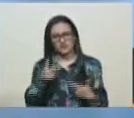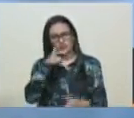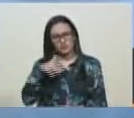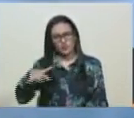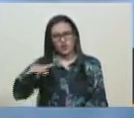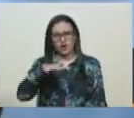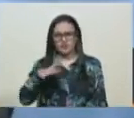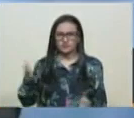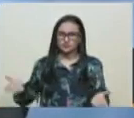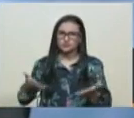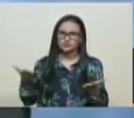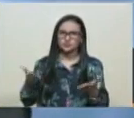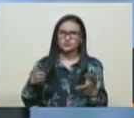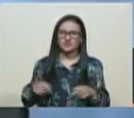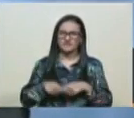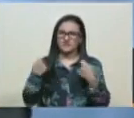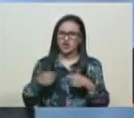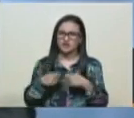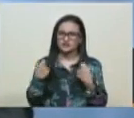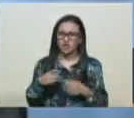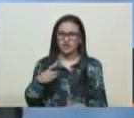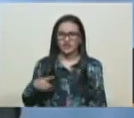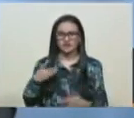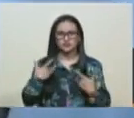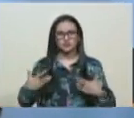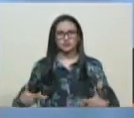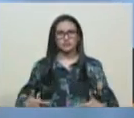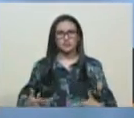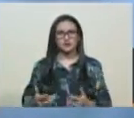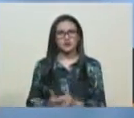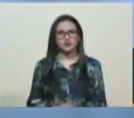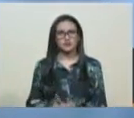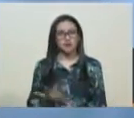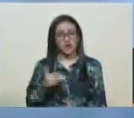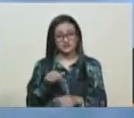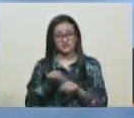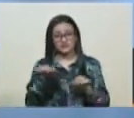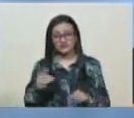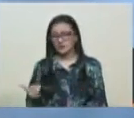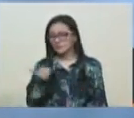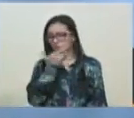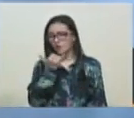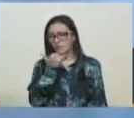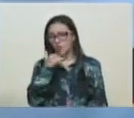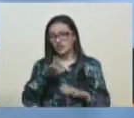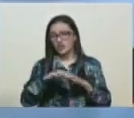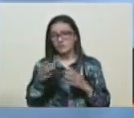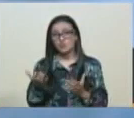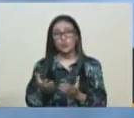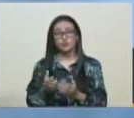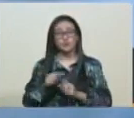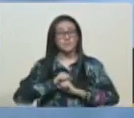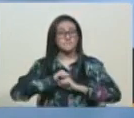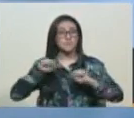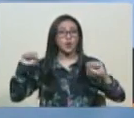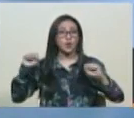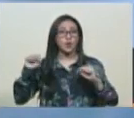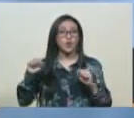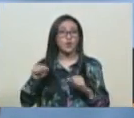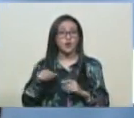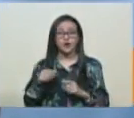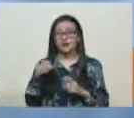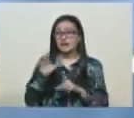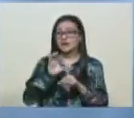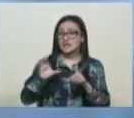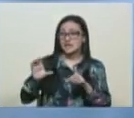pueblos, para promover la violación de los derechos humanos. Si hay un sistema que ha fracasado y que tiene el mundo al borde del colapso, con el cambio